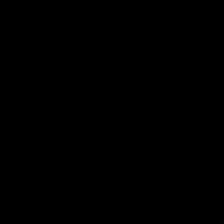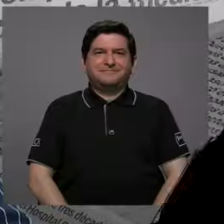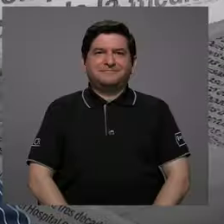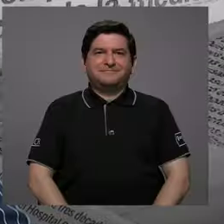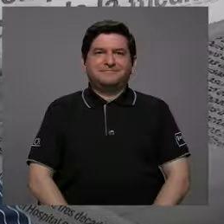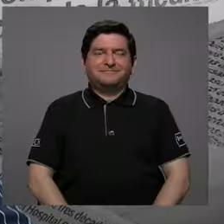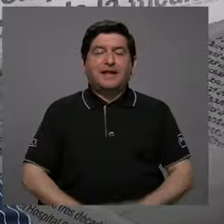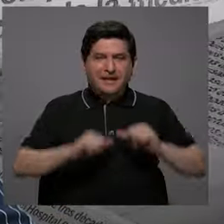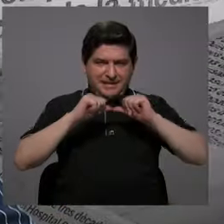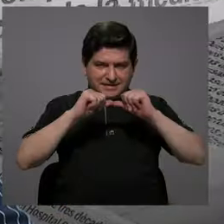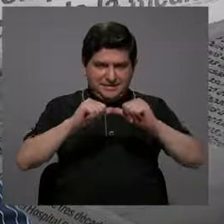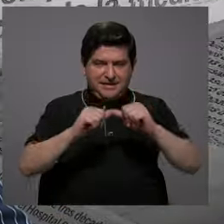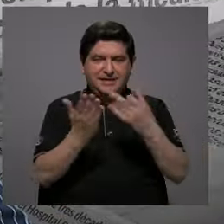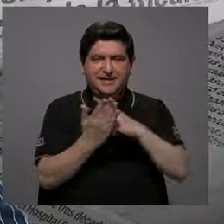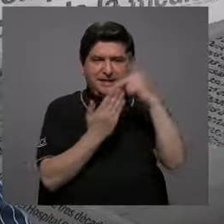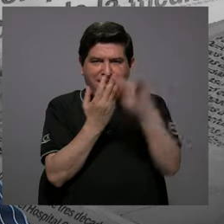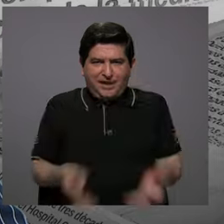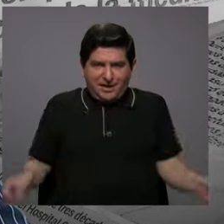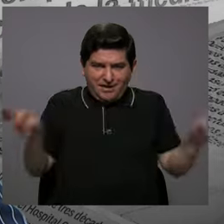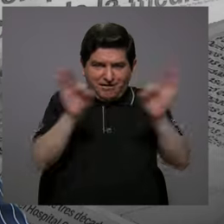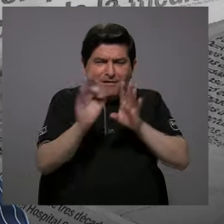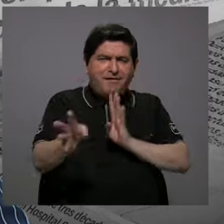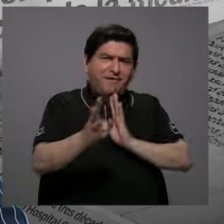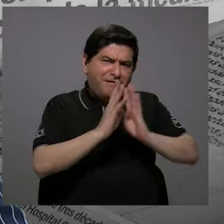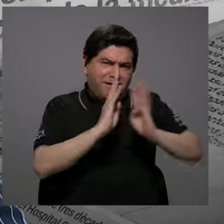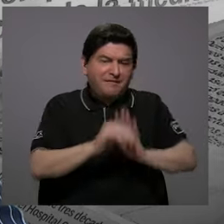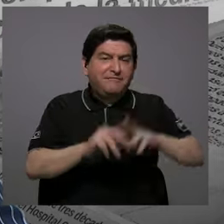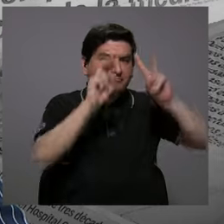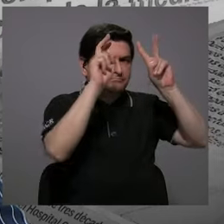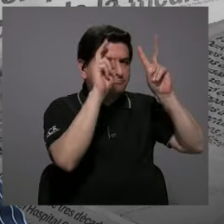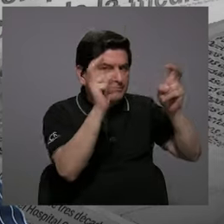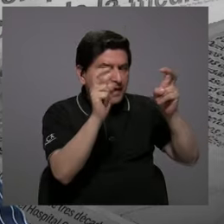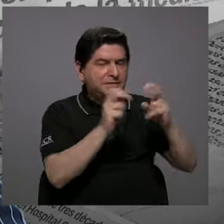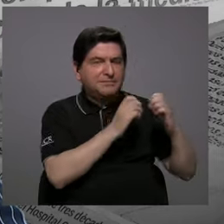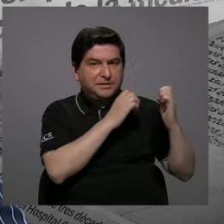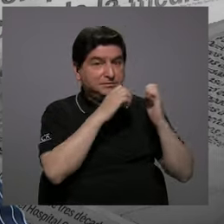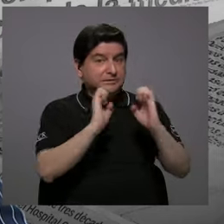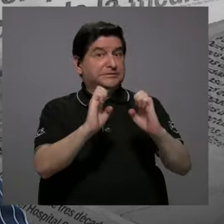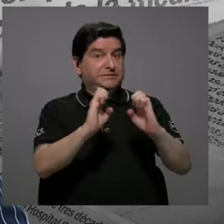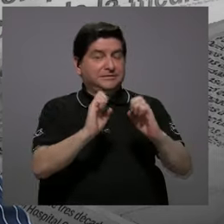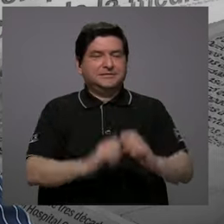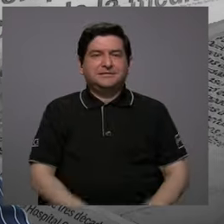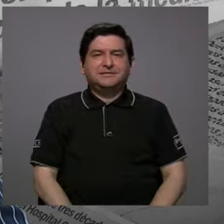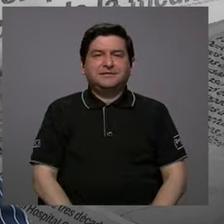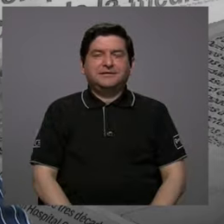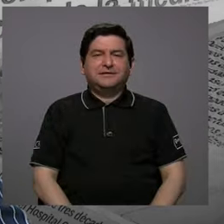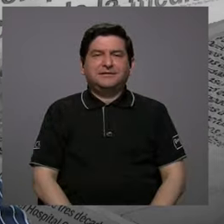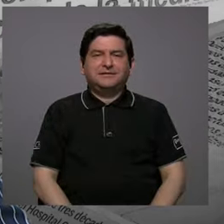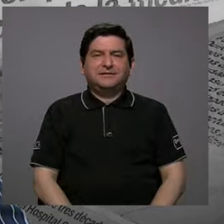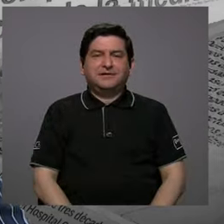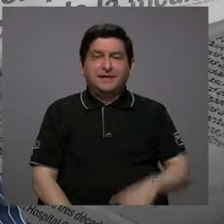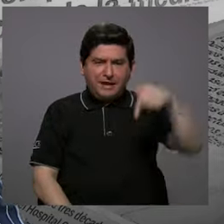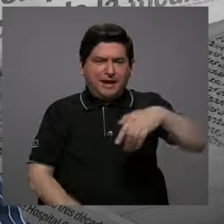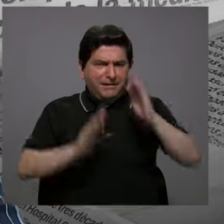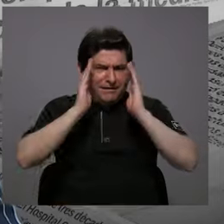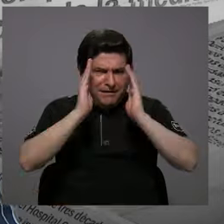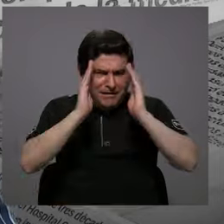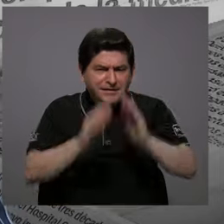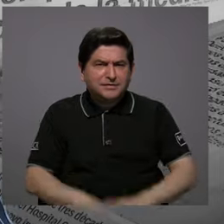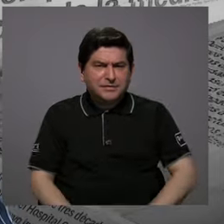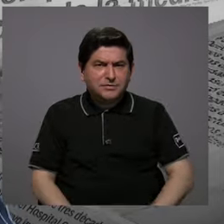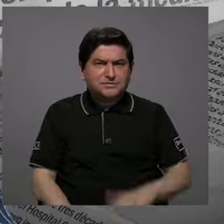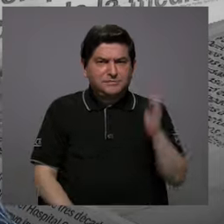entrevista continuamos con lo que importa hablando de un tema estratégico y continúen con nosotros os para